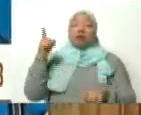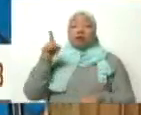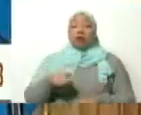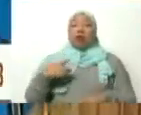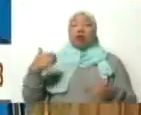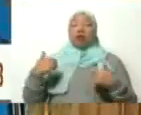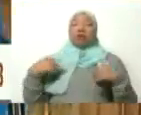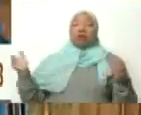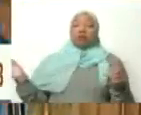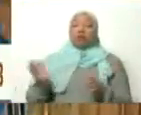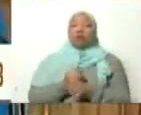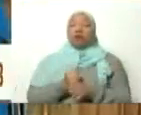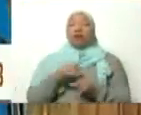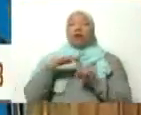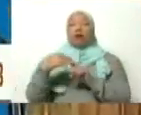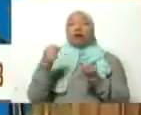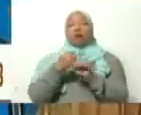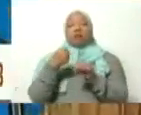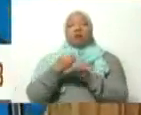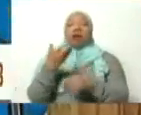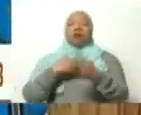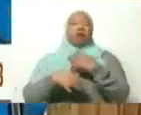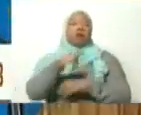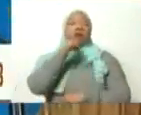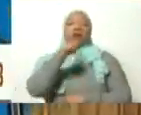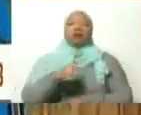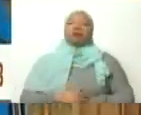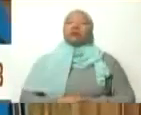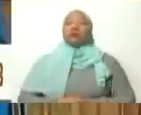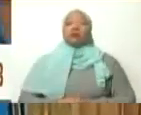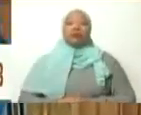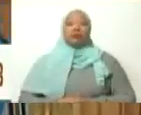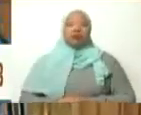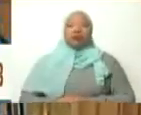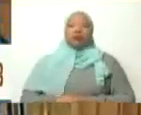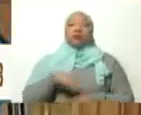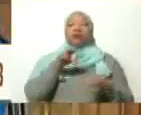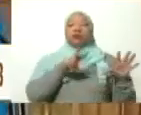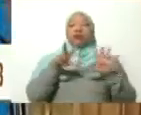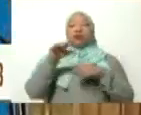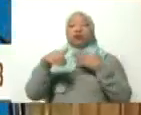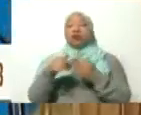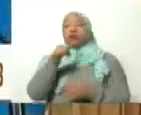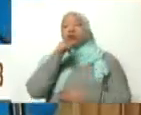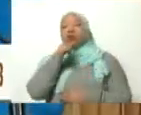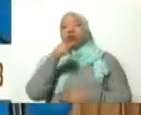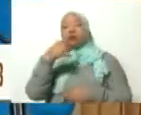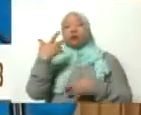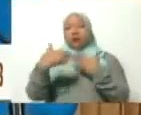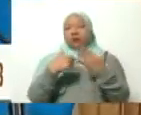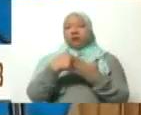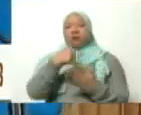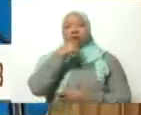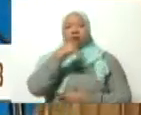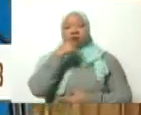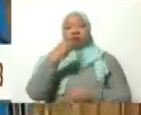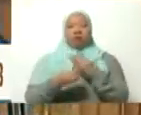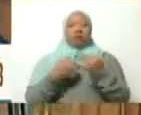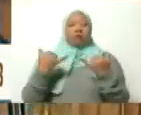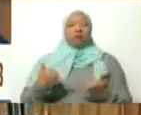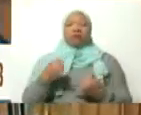dispondrán de un situado constitucional de 8.293 millones, de los cuales